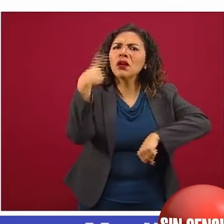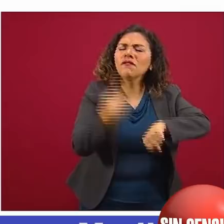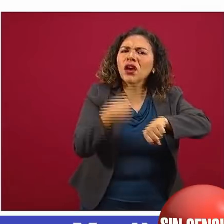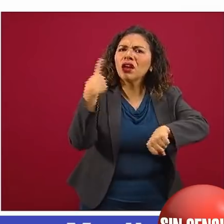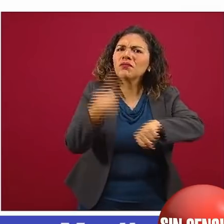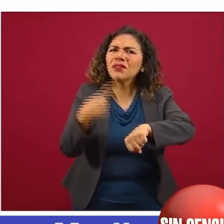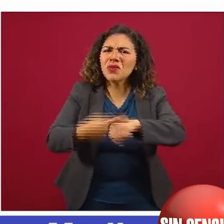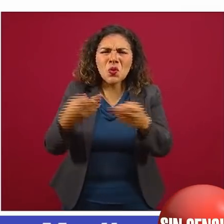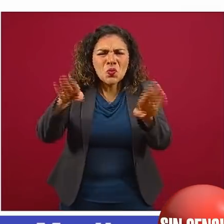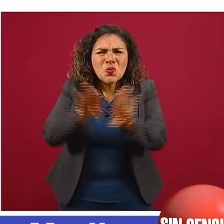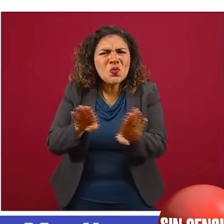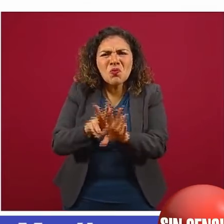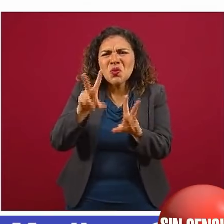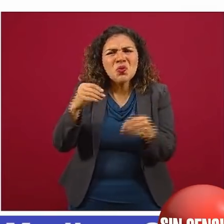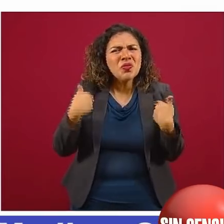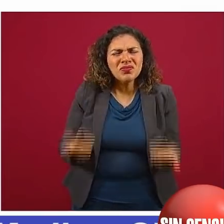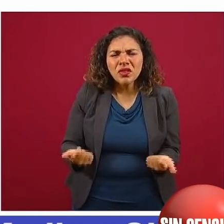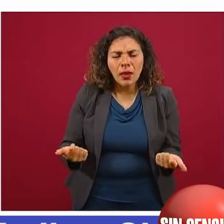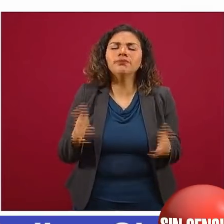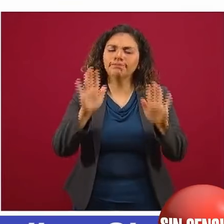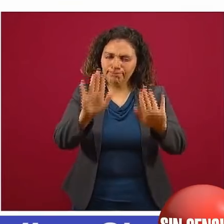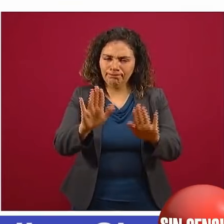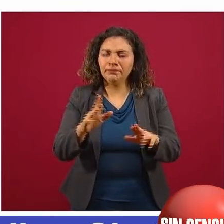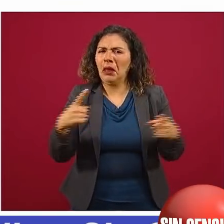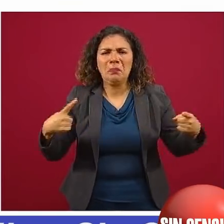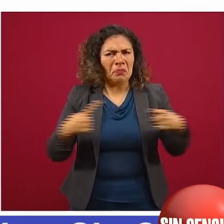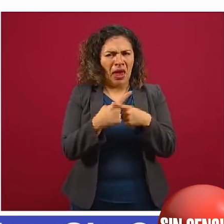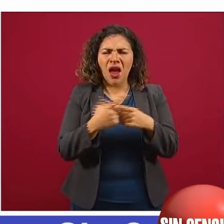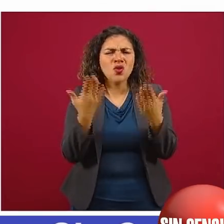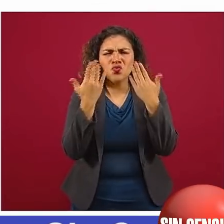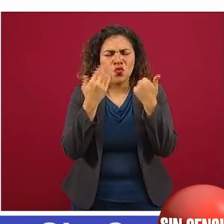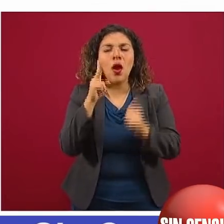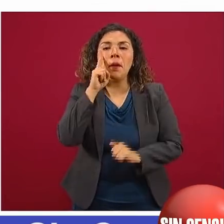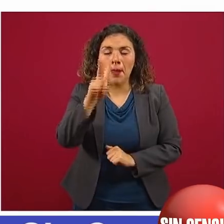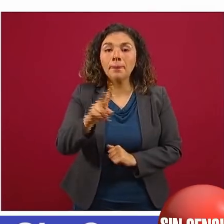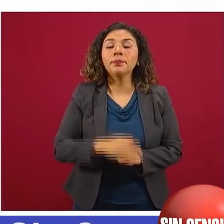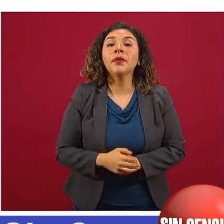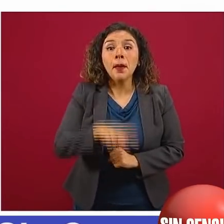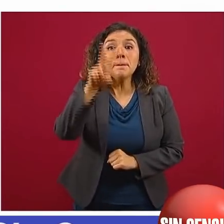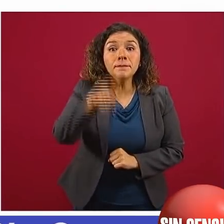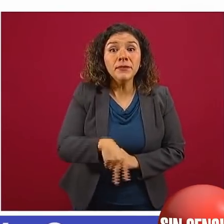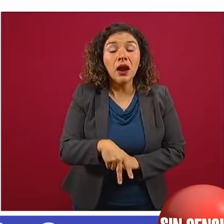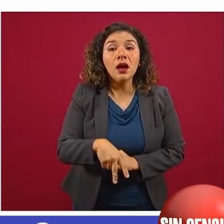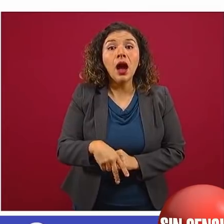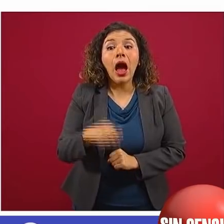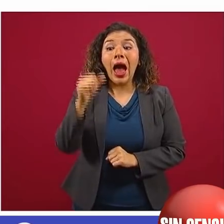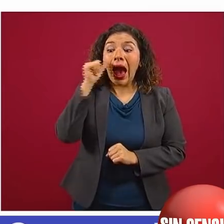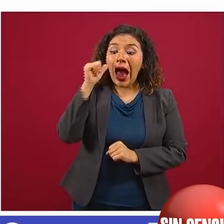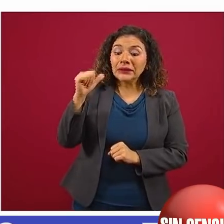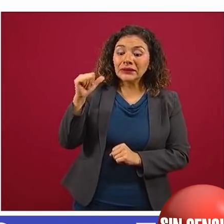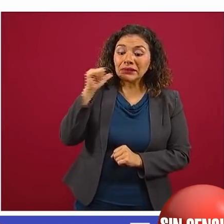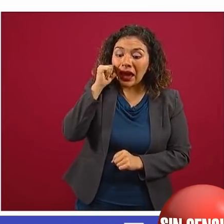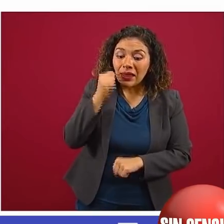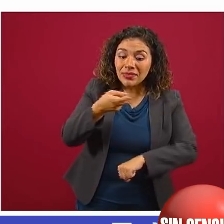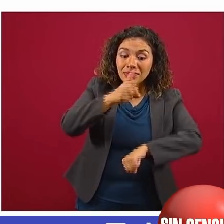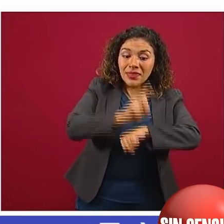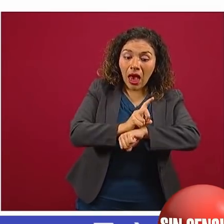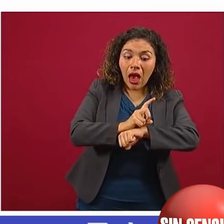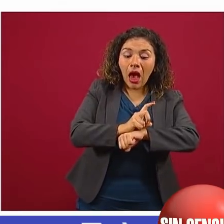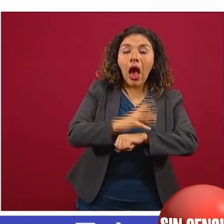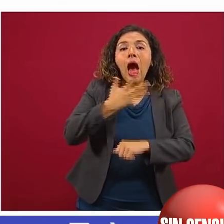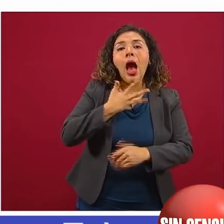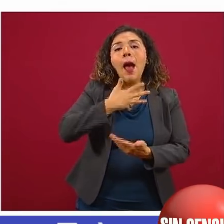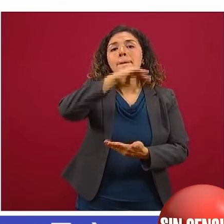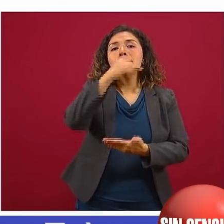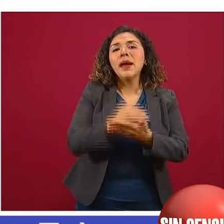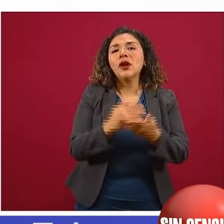mayor. No hay ninguna contradicción al respecto. Efectivamente, los casos de ayer eran menos que los que habrá